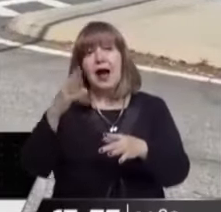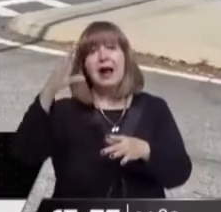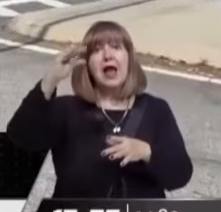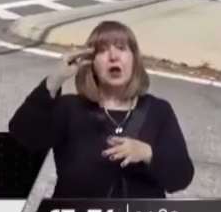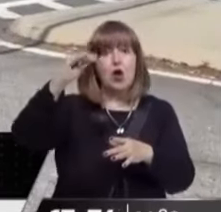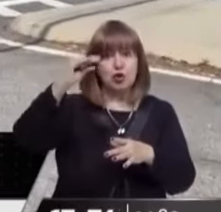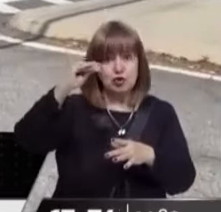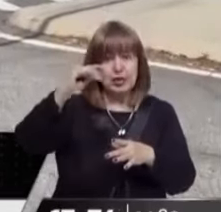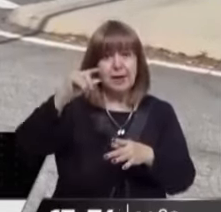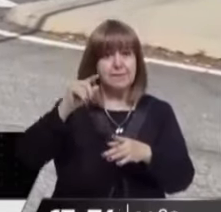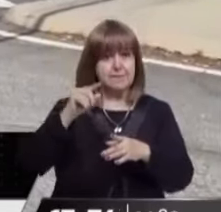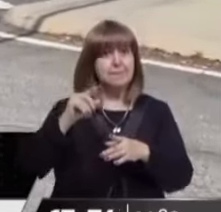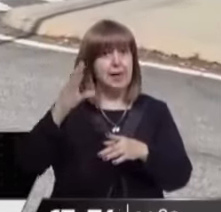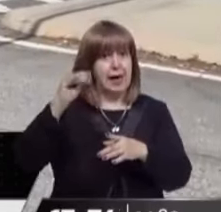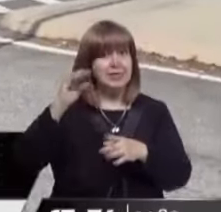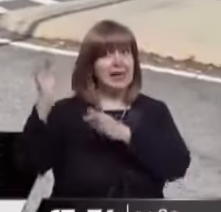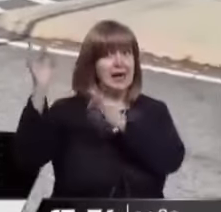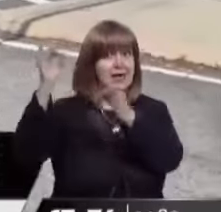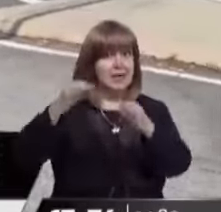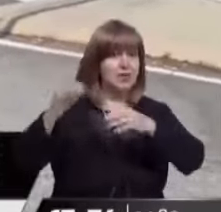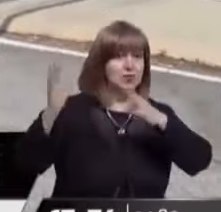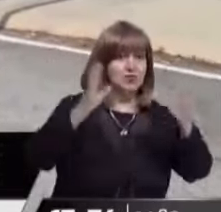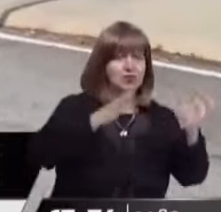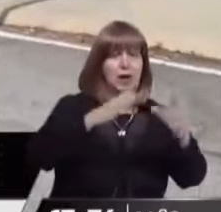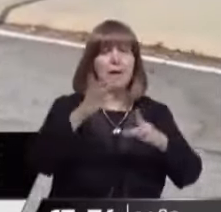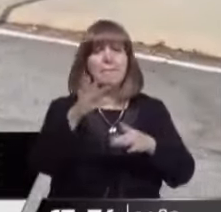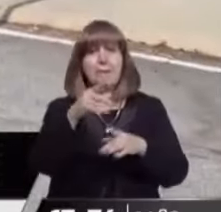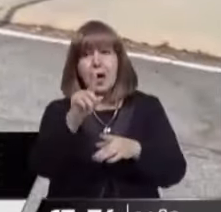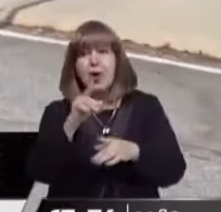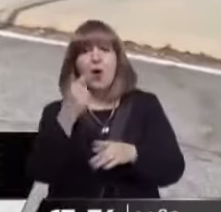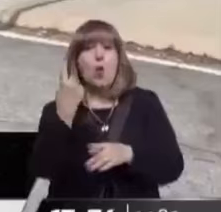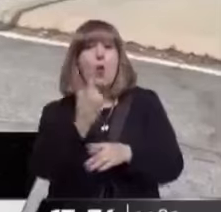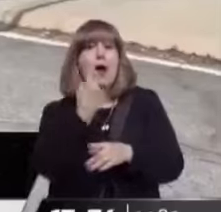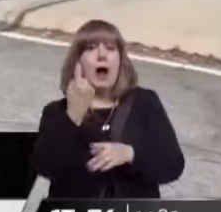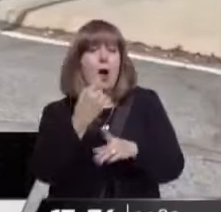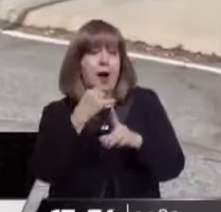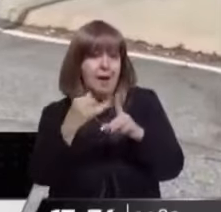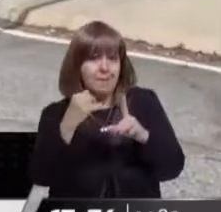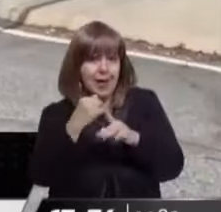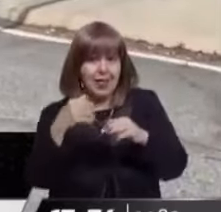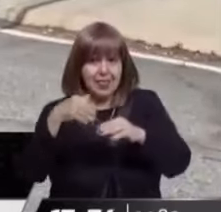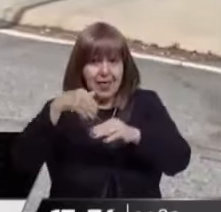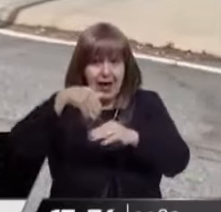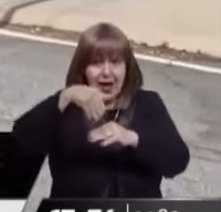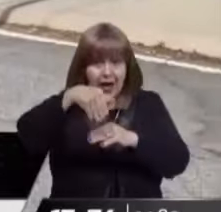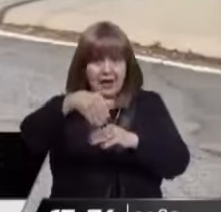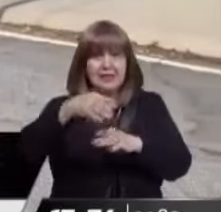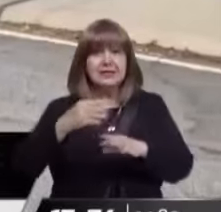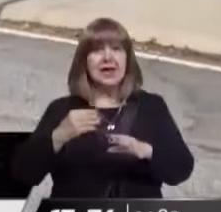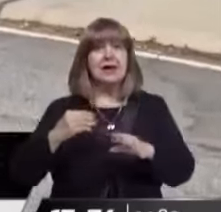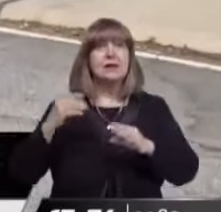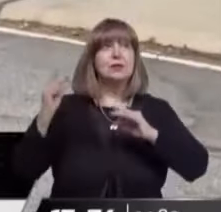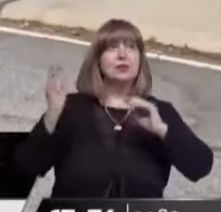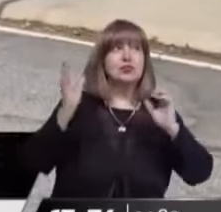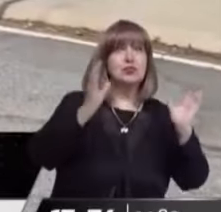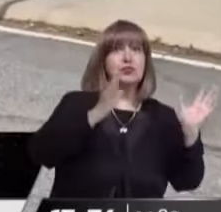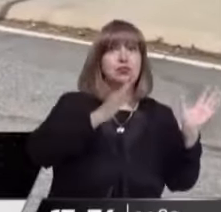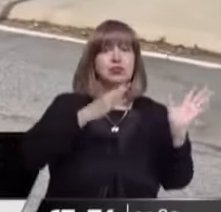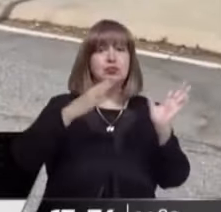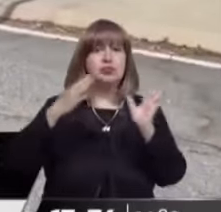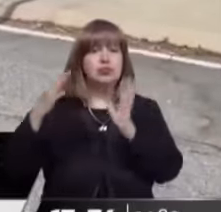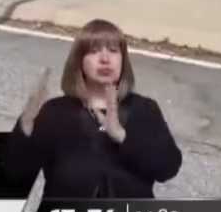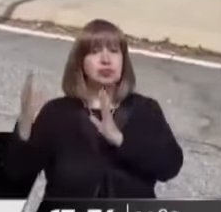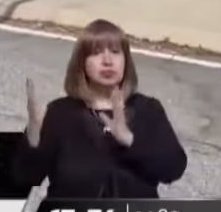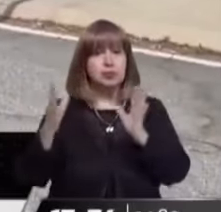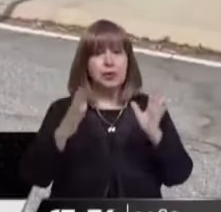medianoche. Sin embargo, ya dentro de aproximadamente una hora y media ya se va a sentir los efectos